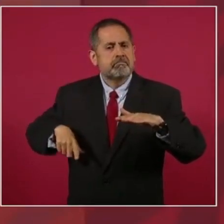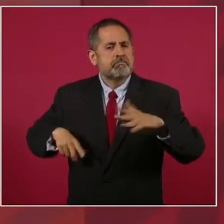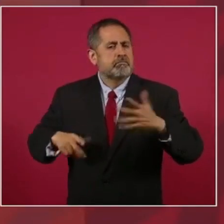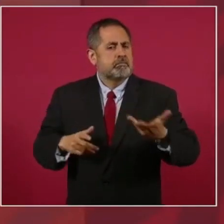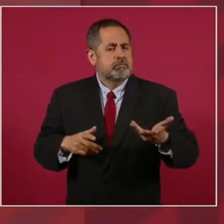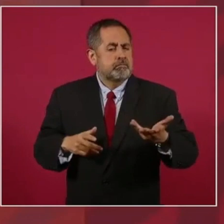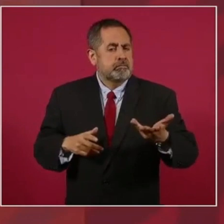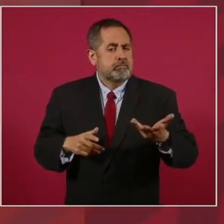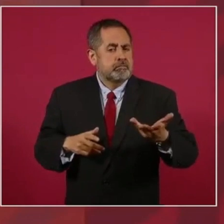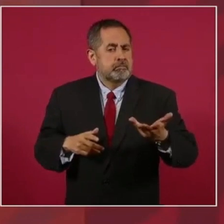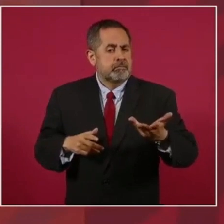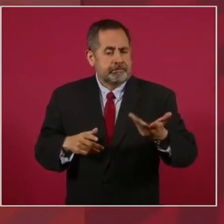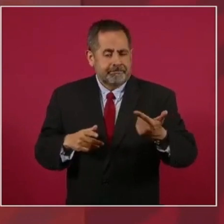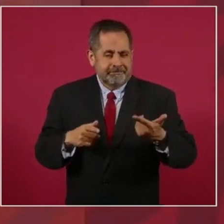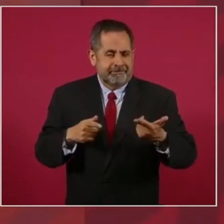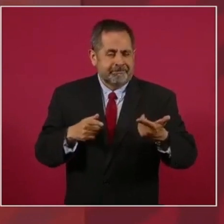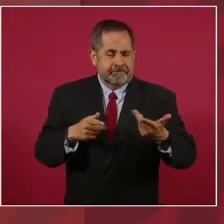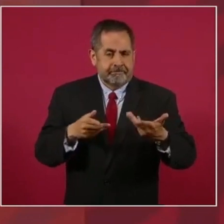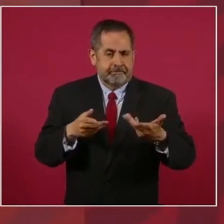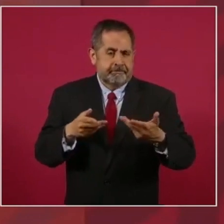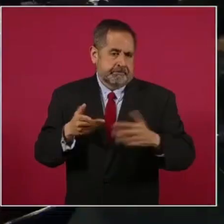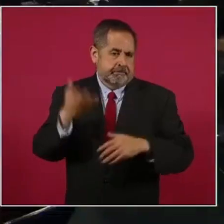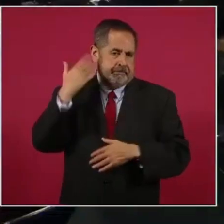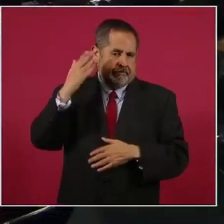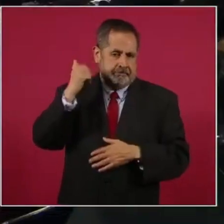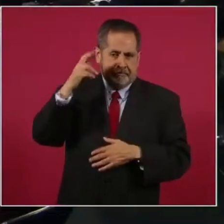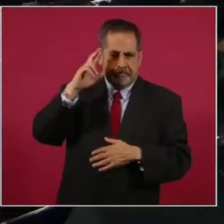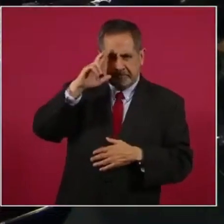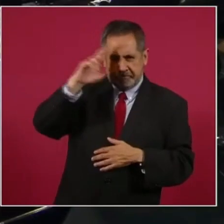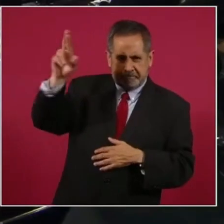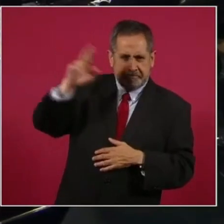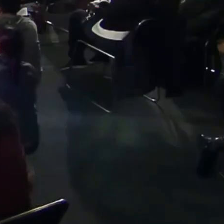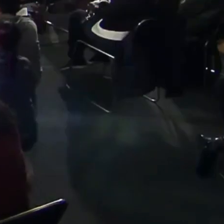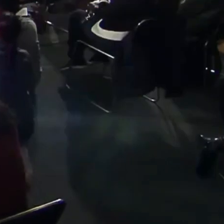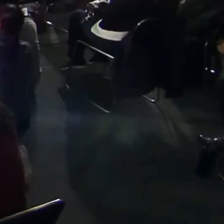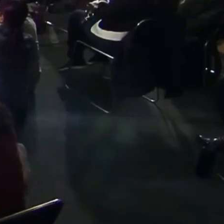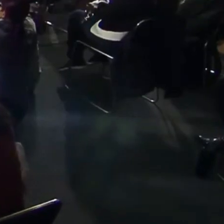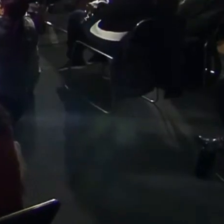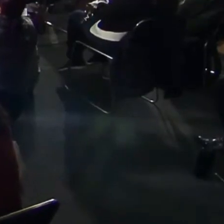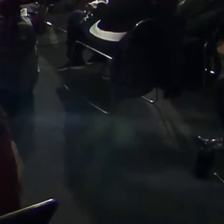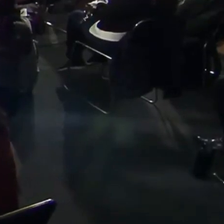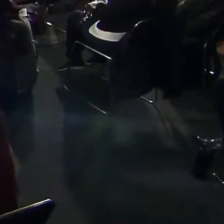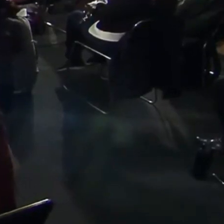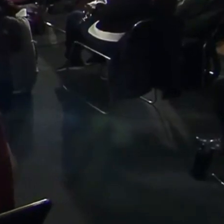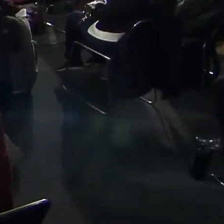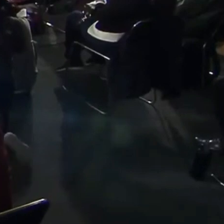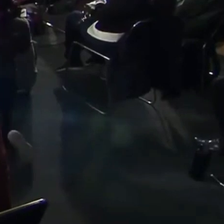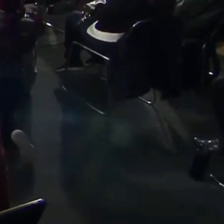Aquí se sustituye la corona por la nación.